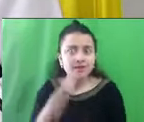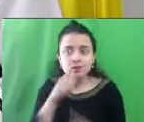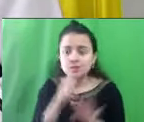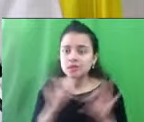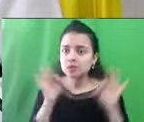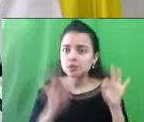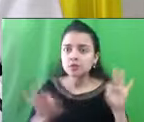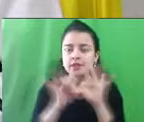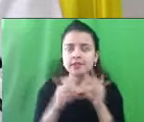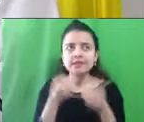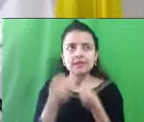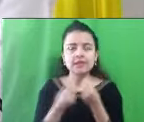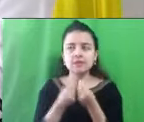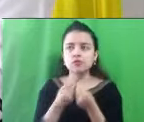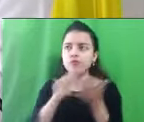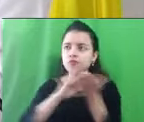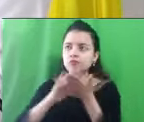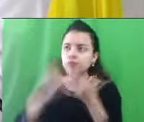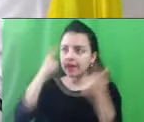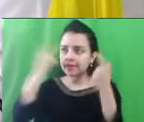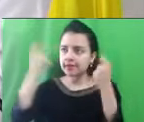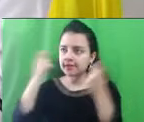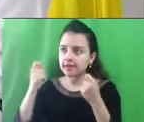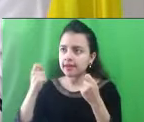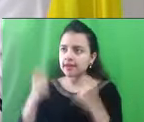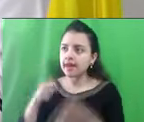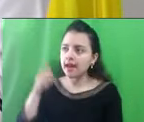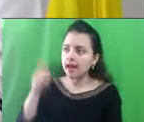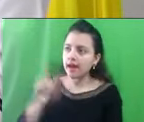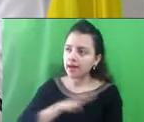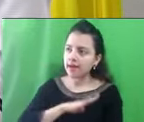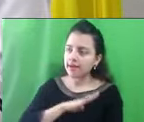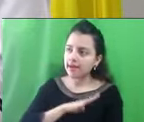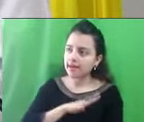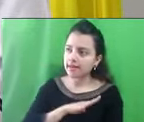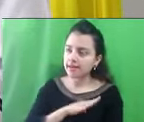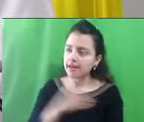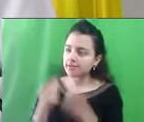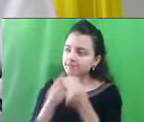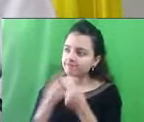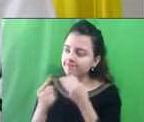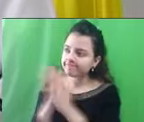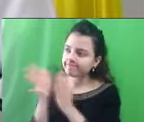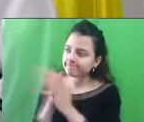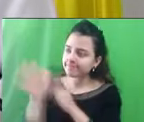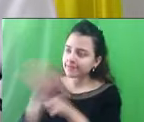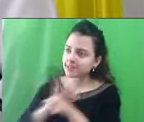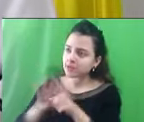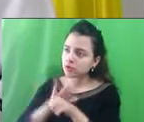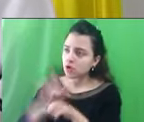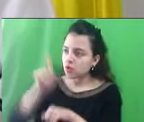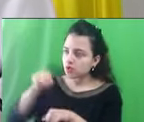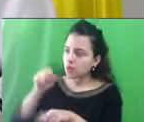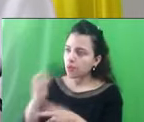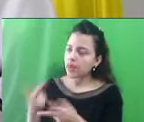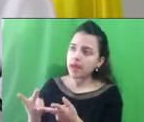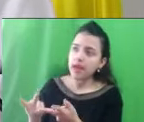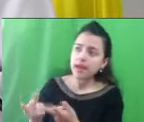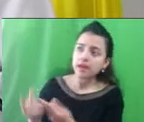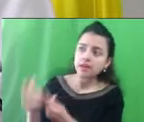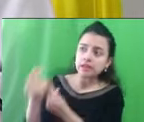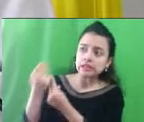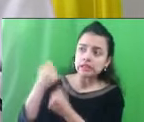alcaldía solicitamos una adición a nuestros subsidios correspondientes al año 2021,